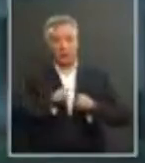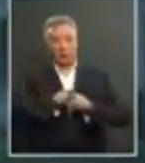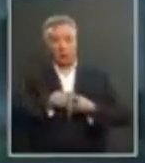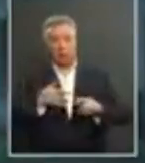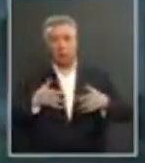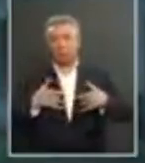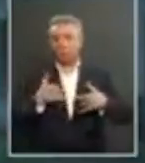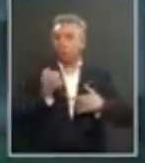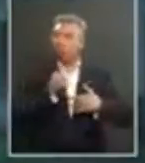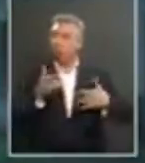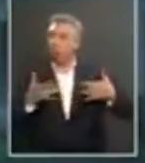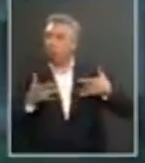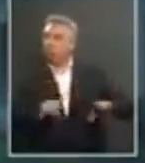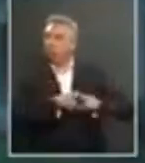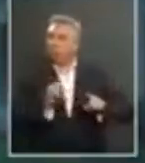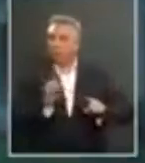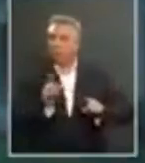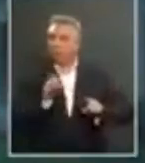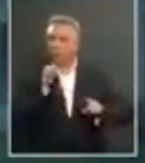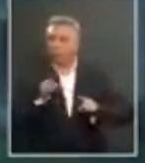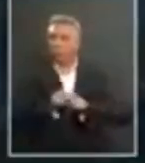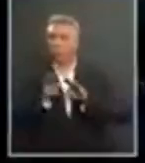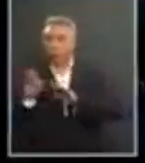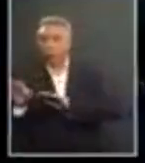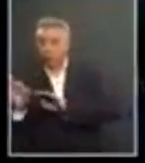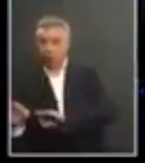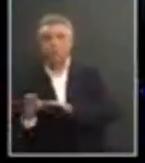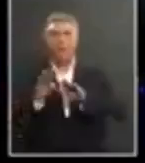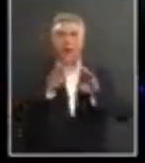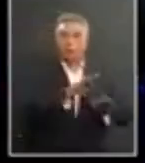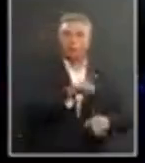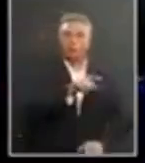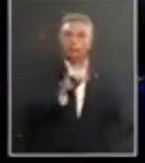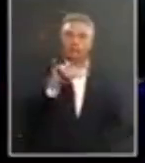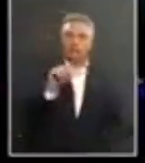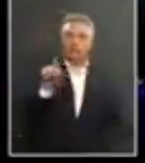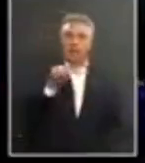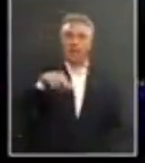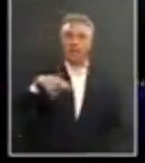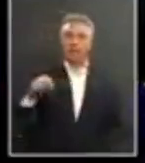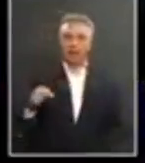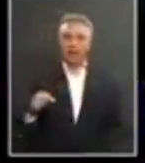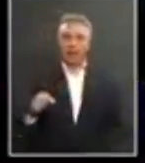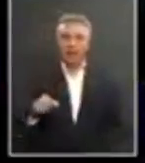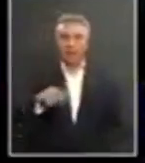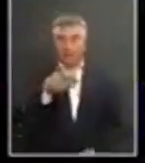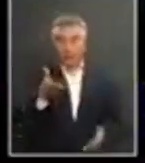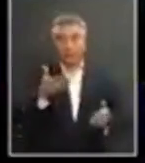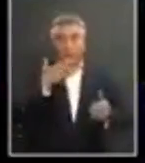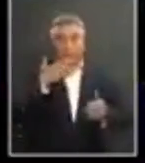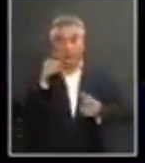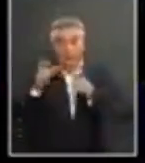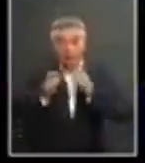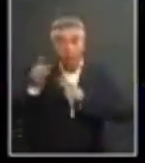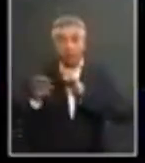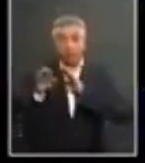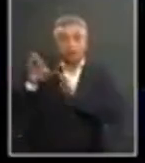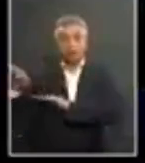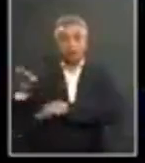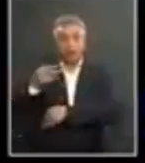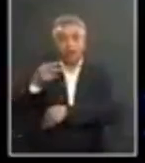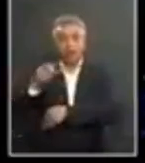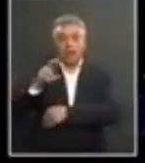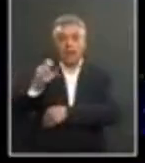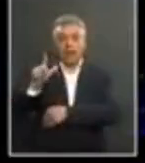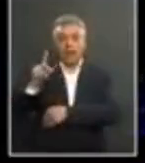apoya a usted, apoye a Yasna Proboste, por ejemplo. Y de hecho, la gente que está en el programa de Heraldo Muñoz, la mayoría de los que son independientes,